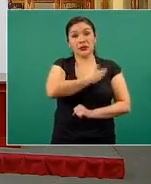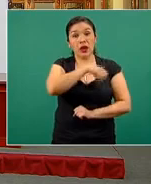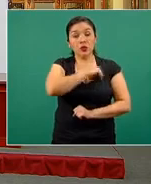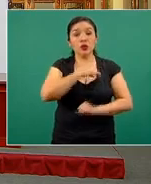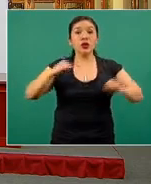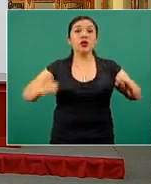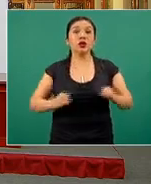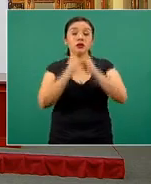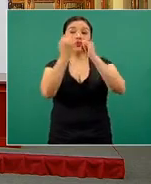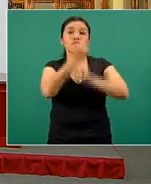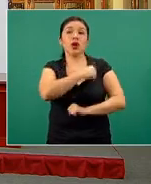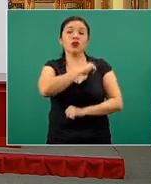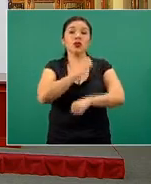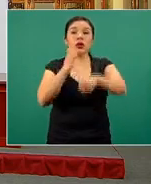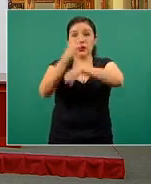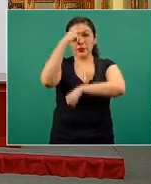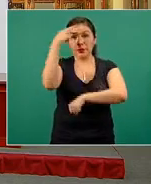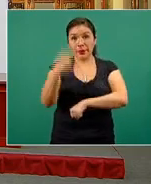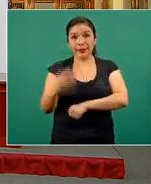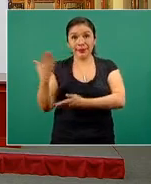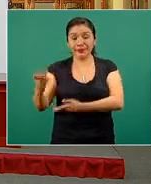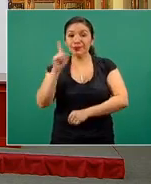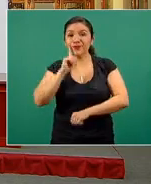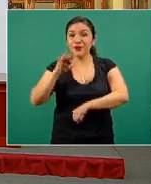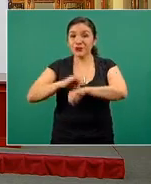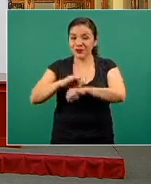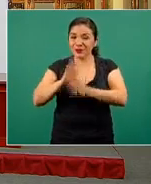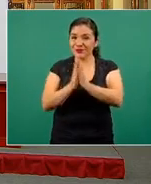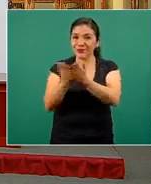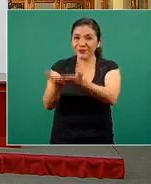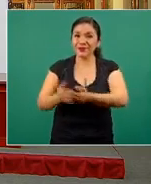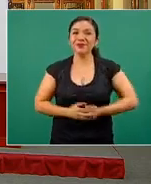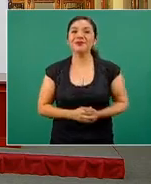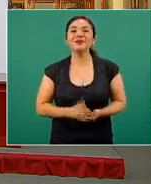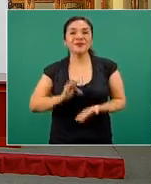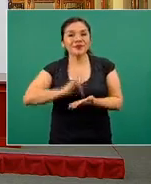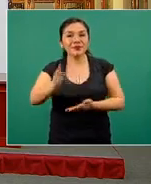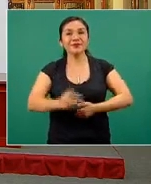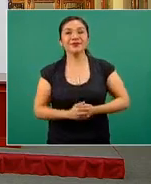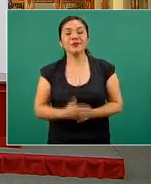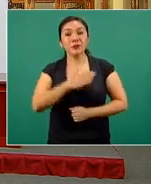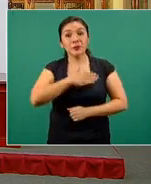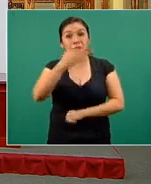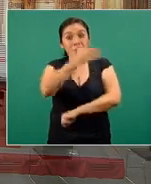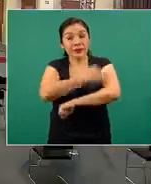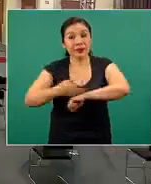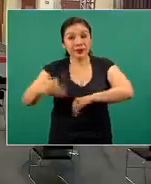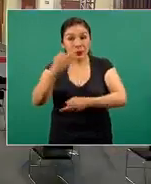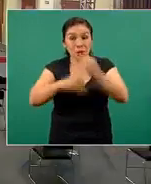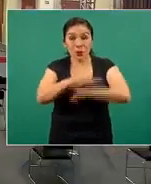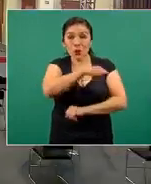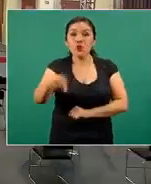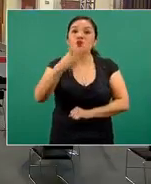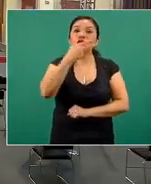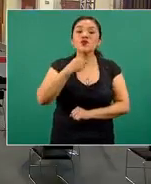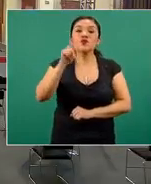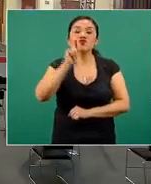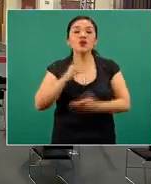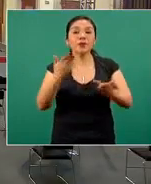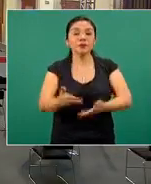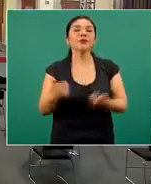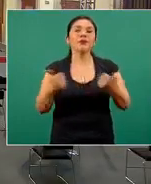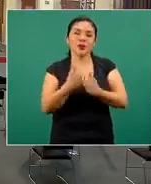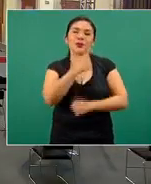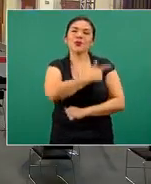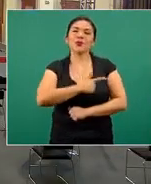del Instituto de Salud del Estado de México. Doctora Olivas, por favor. Gracias. Buenas tardes a todos y a todas. Como siempre es un